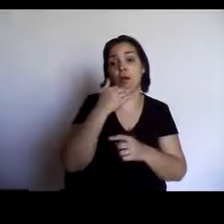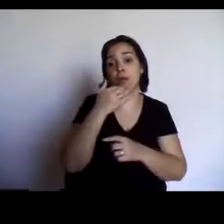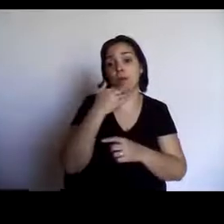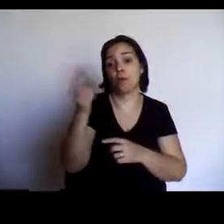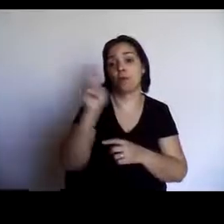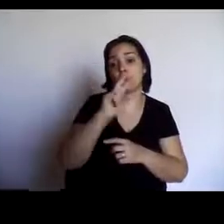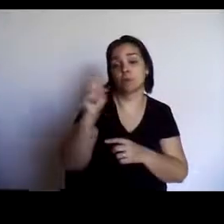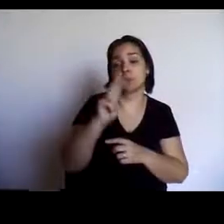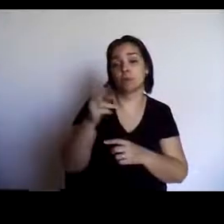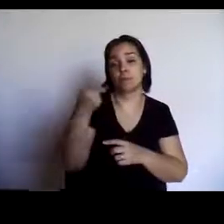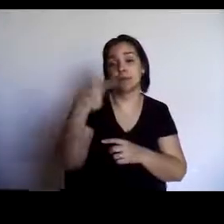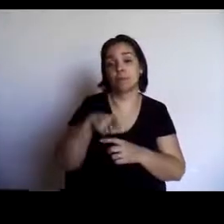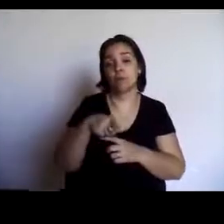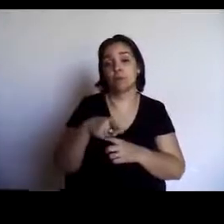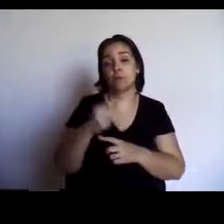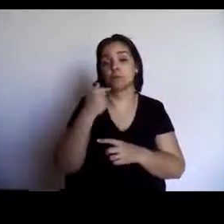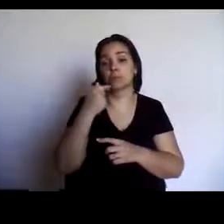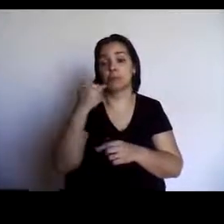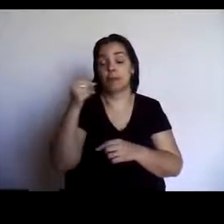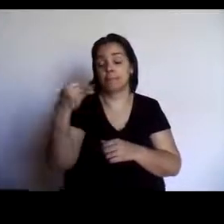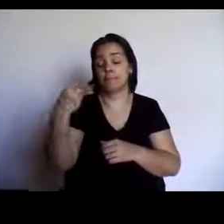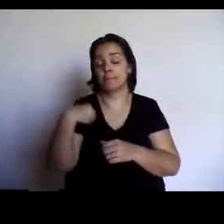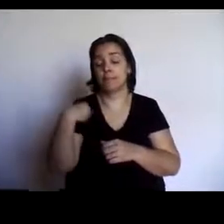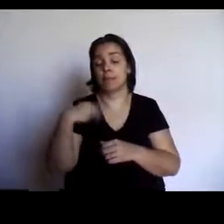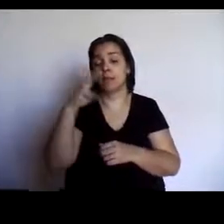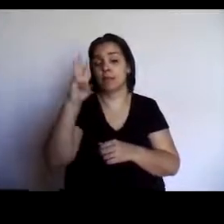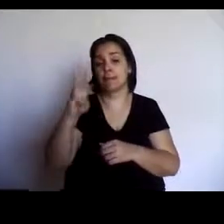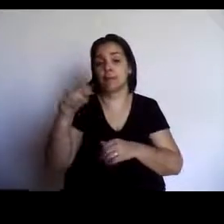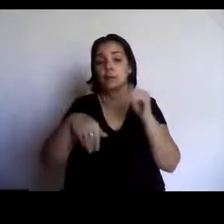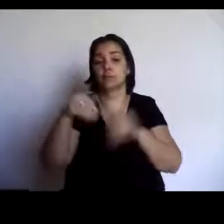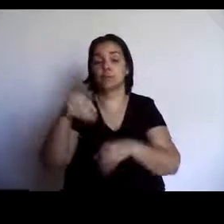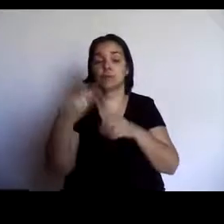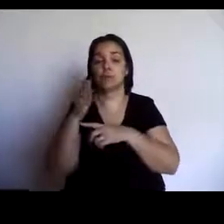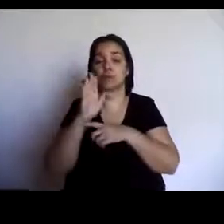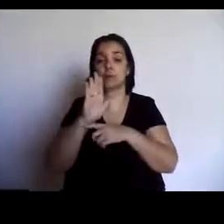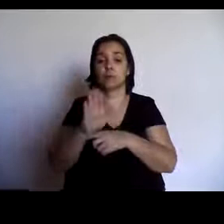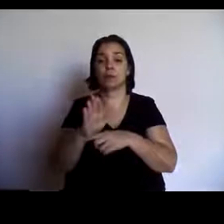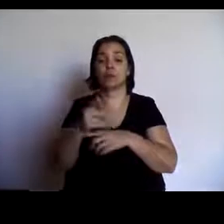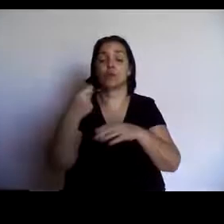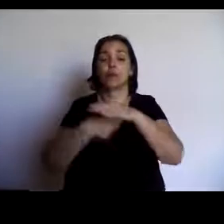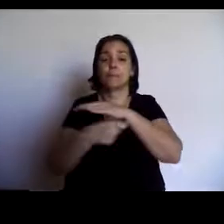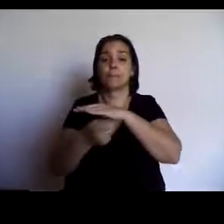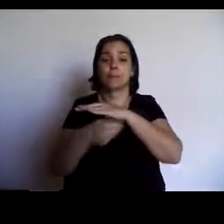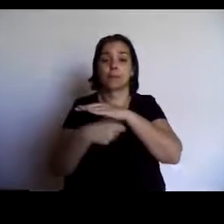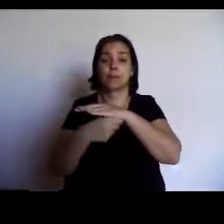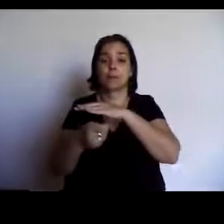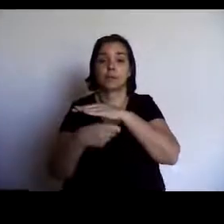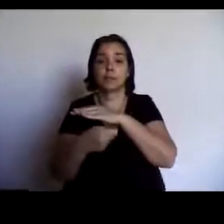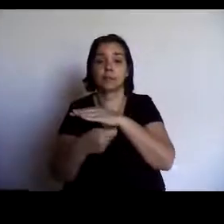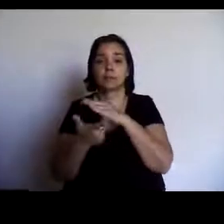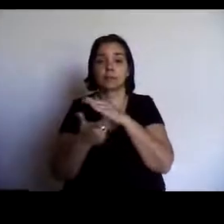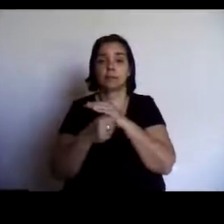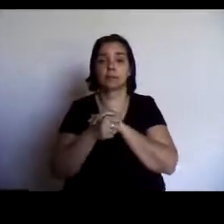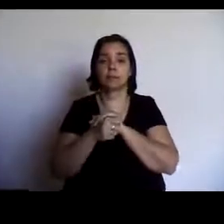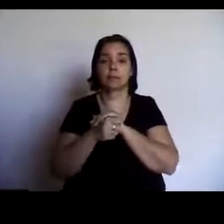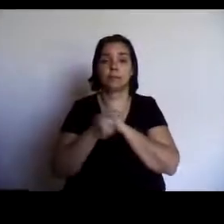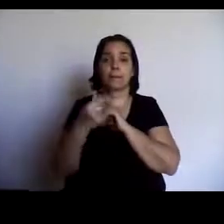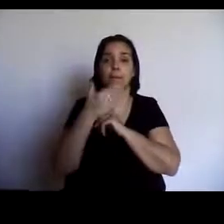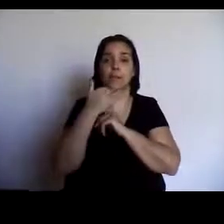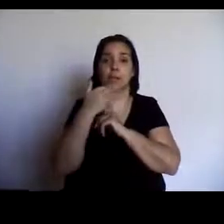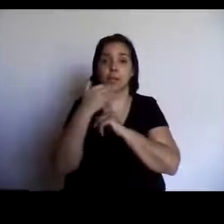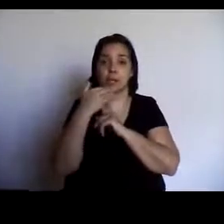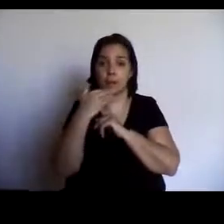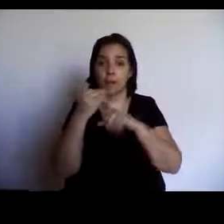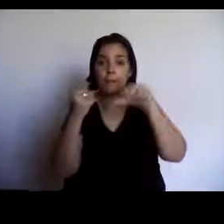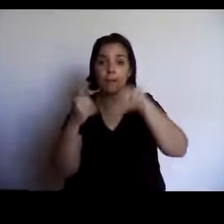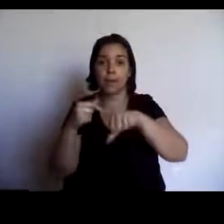también en esta convocatoria, en la tercera convocatoria, presentamos una estrategia para Mérida y los municipios de